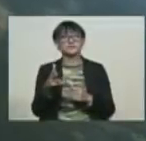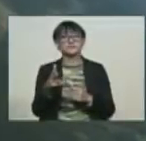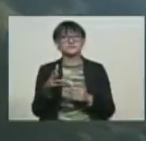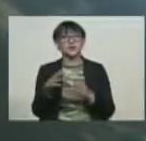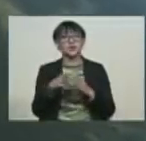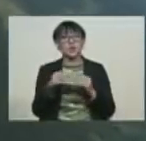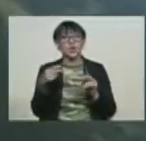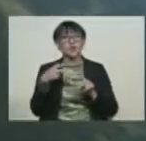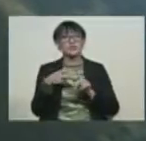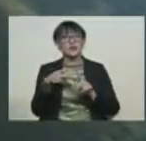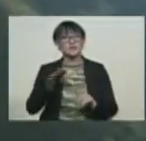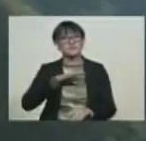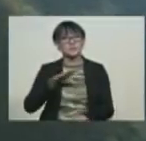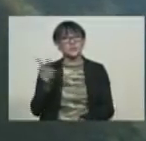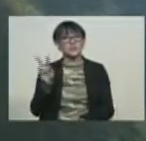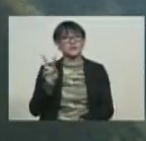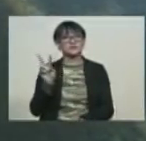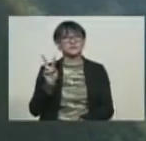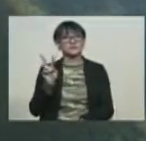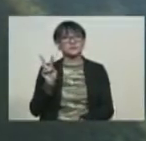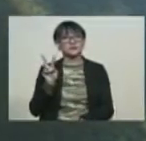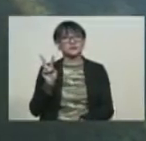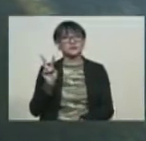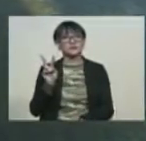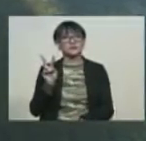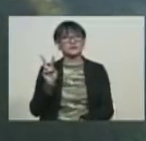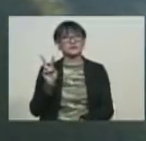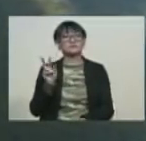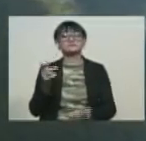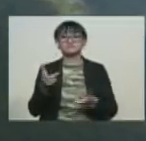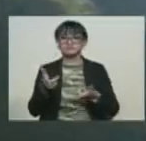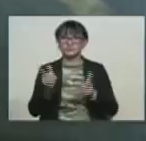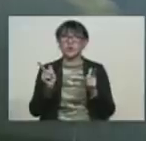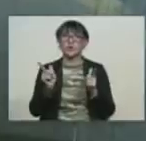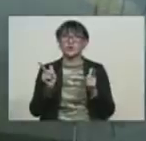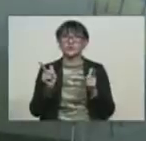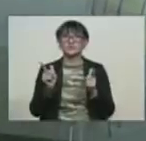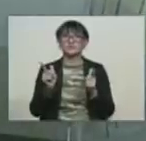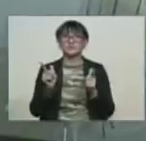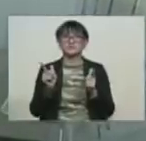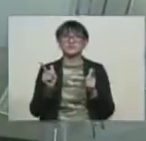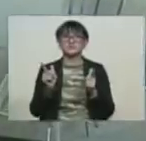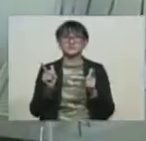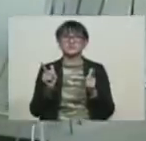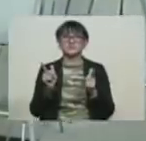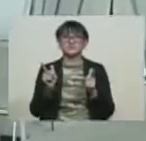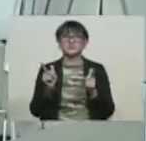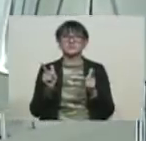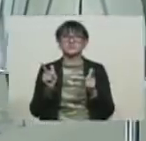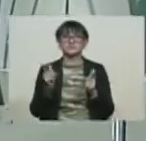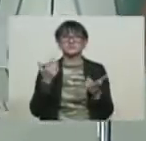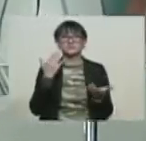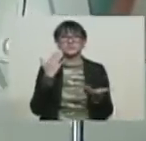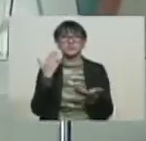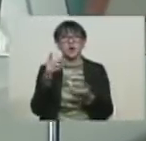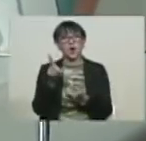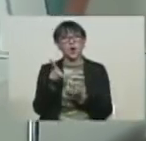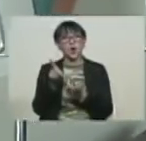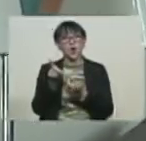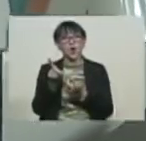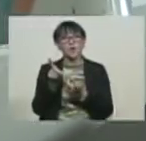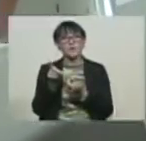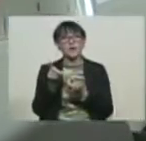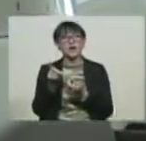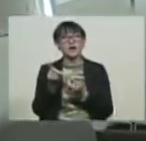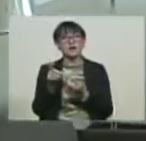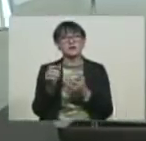todos los hoteles del país están autorizados, como es natural, a cobrar en